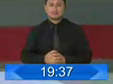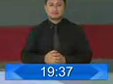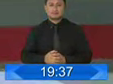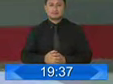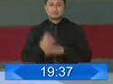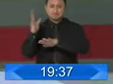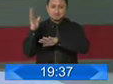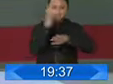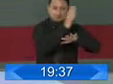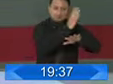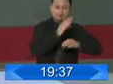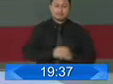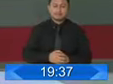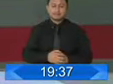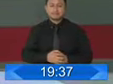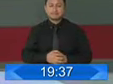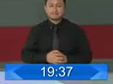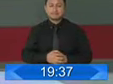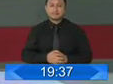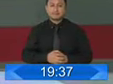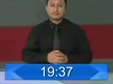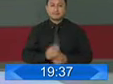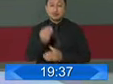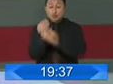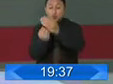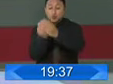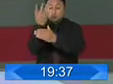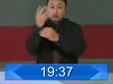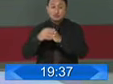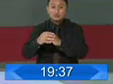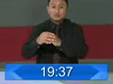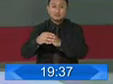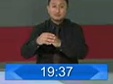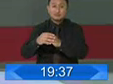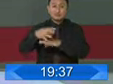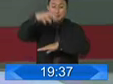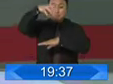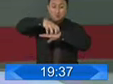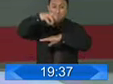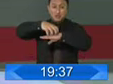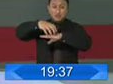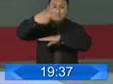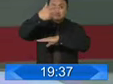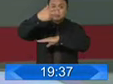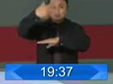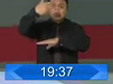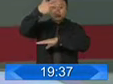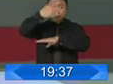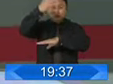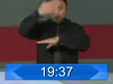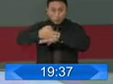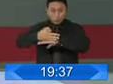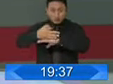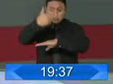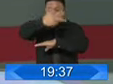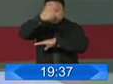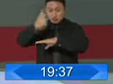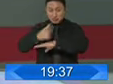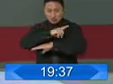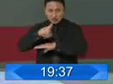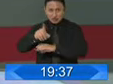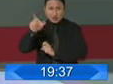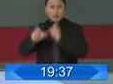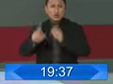Vamos con más información. Los volcanes del Cotopaxi, Chimborazo o Cayambe son 3 atractivos muy visitados por turistas